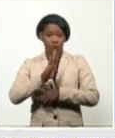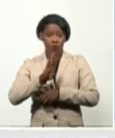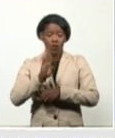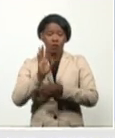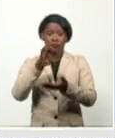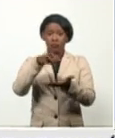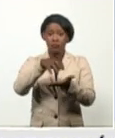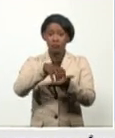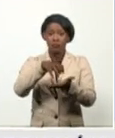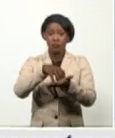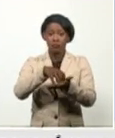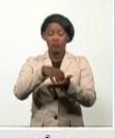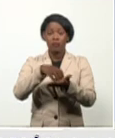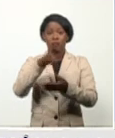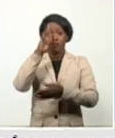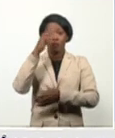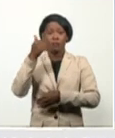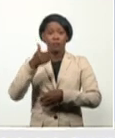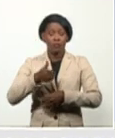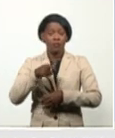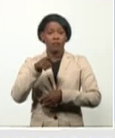Medicina Tropical,